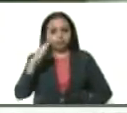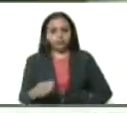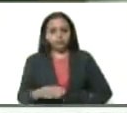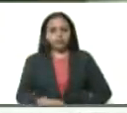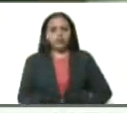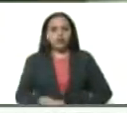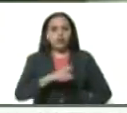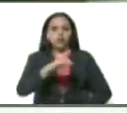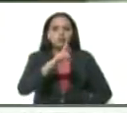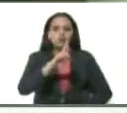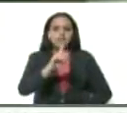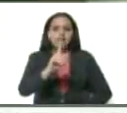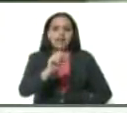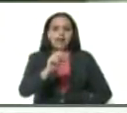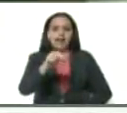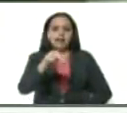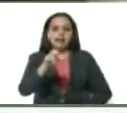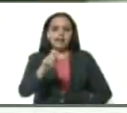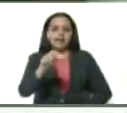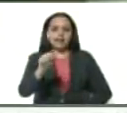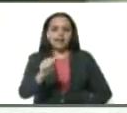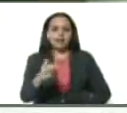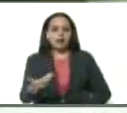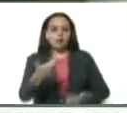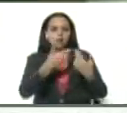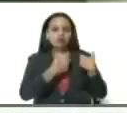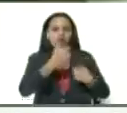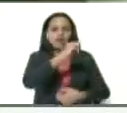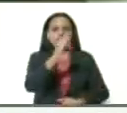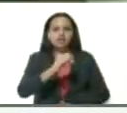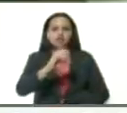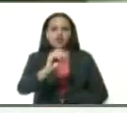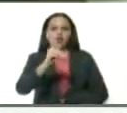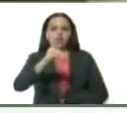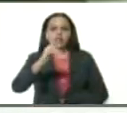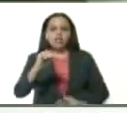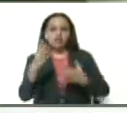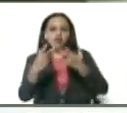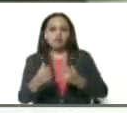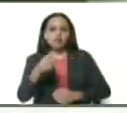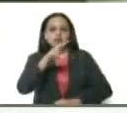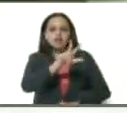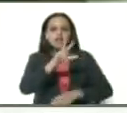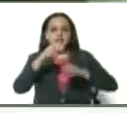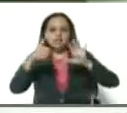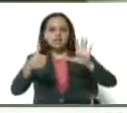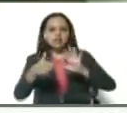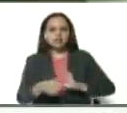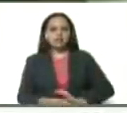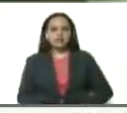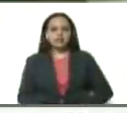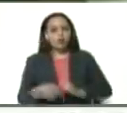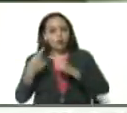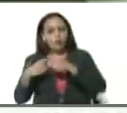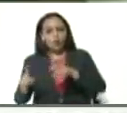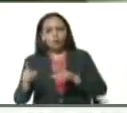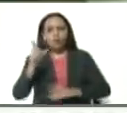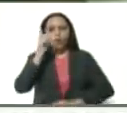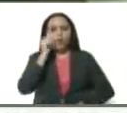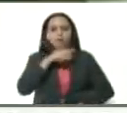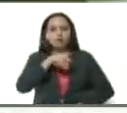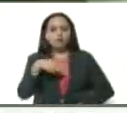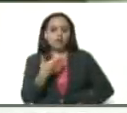Urdaneta, comandante de la SODI número 36, de Francisco Graterol,